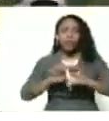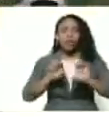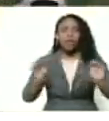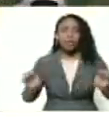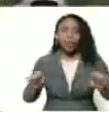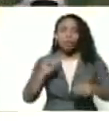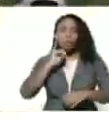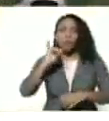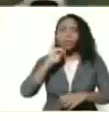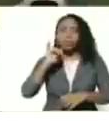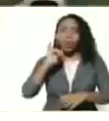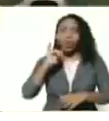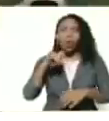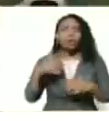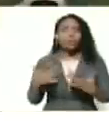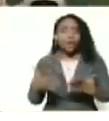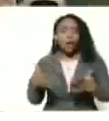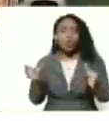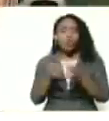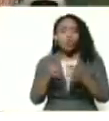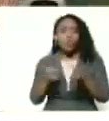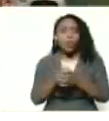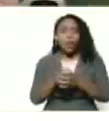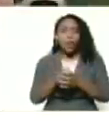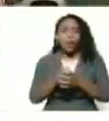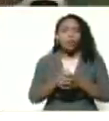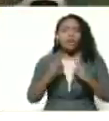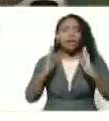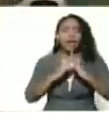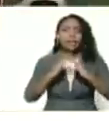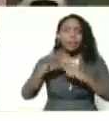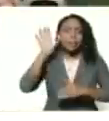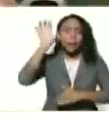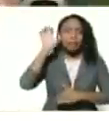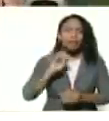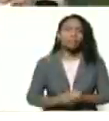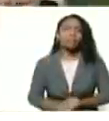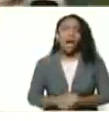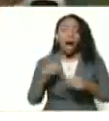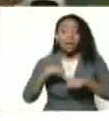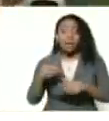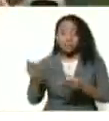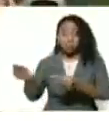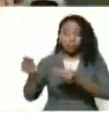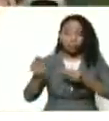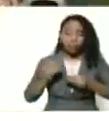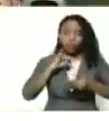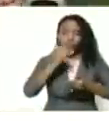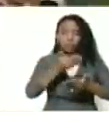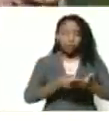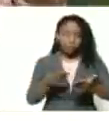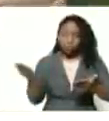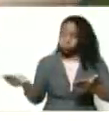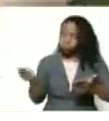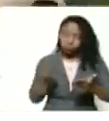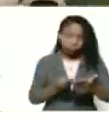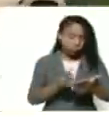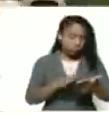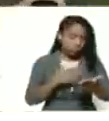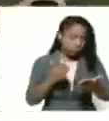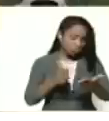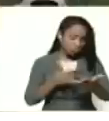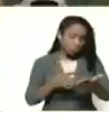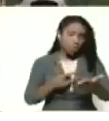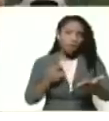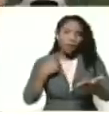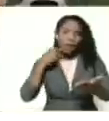educativo y formador de los comités de hogares de la patria. Por aquí me dieron unos datos, algunos